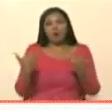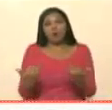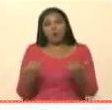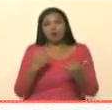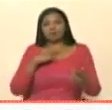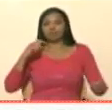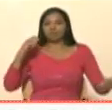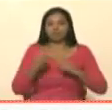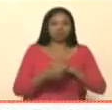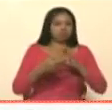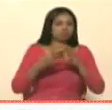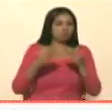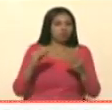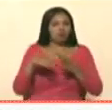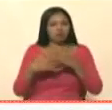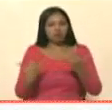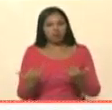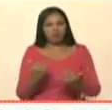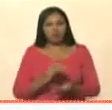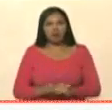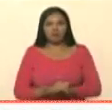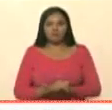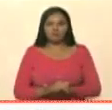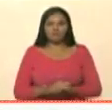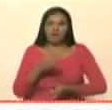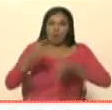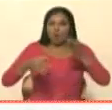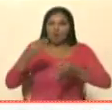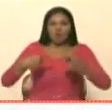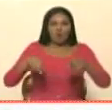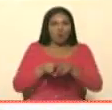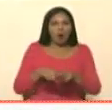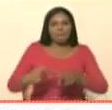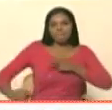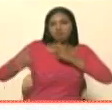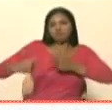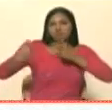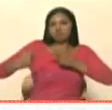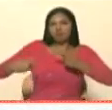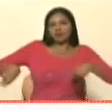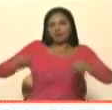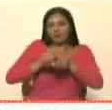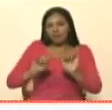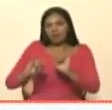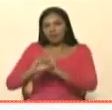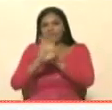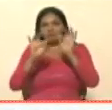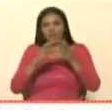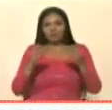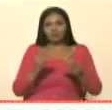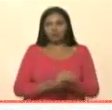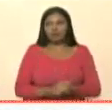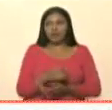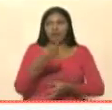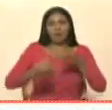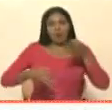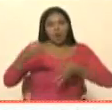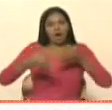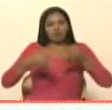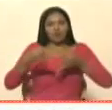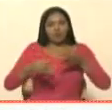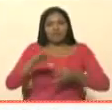estos actúan como abogados mafiosos picapleitos. Fíjense ustedes, él era abogado de